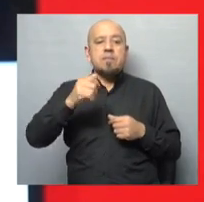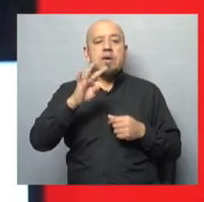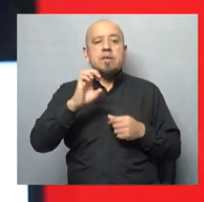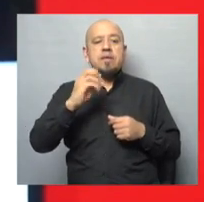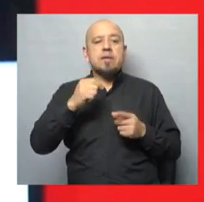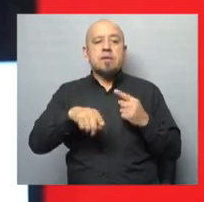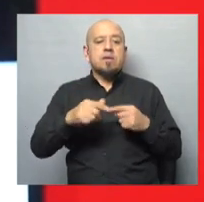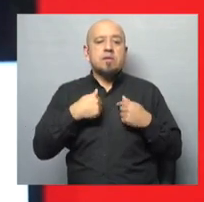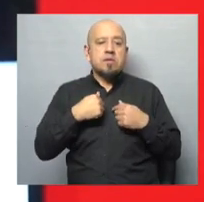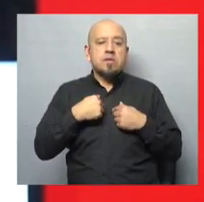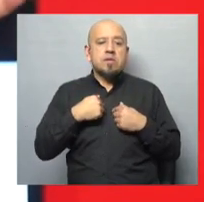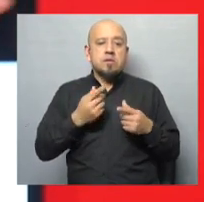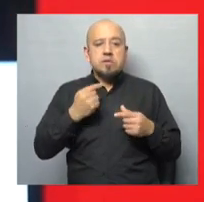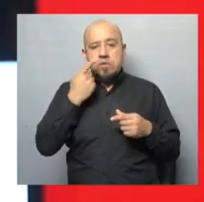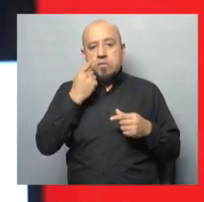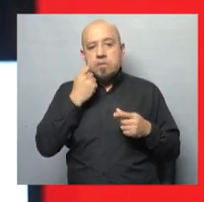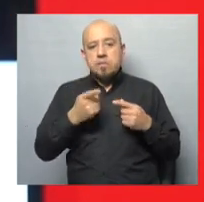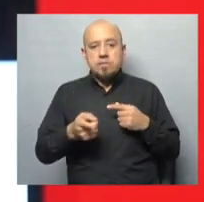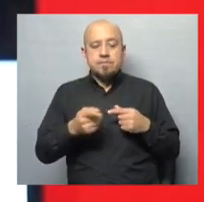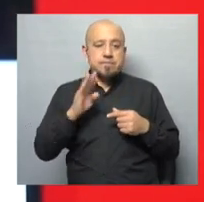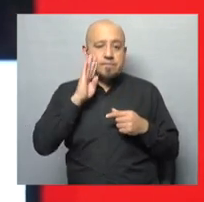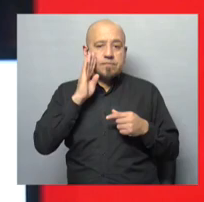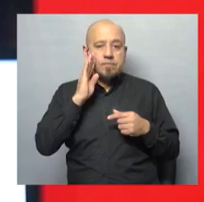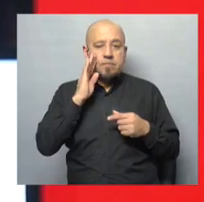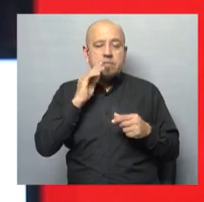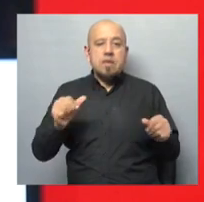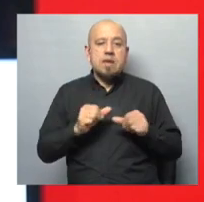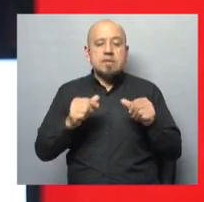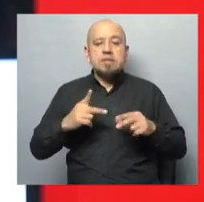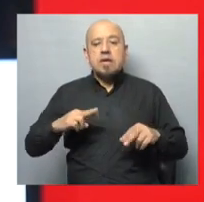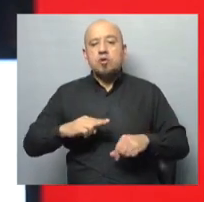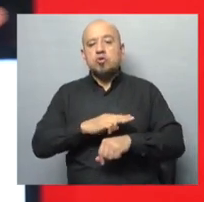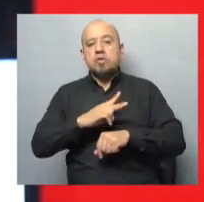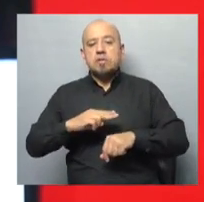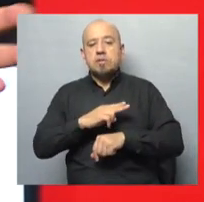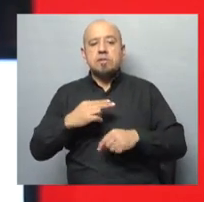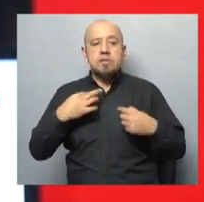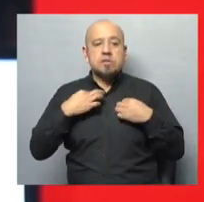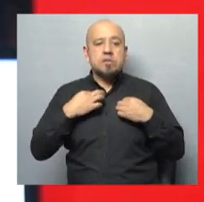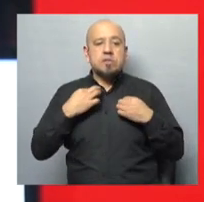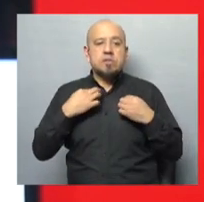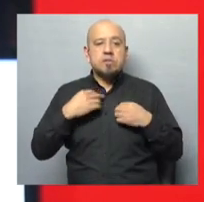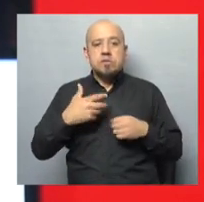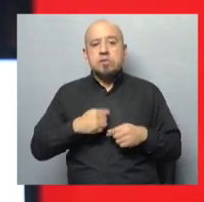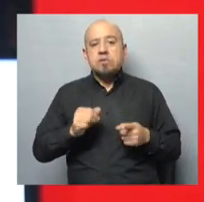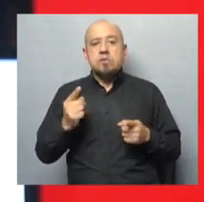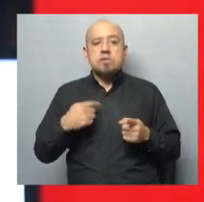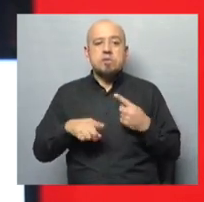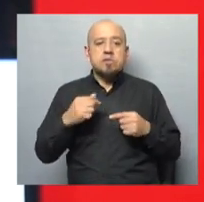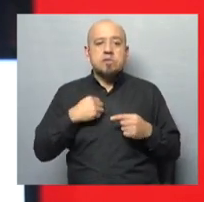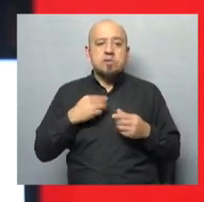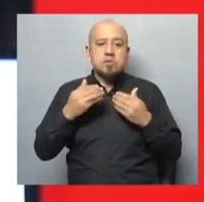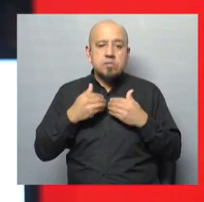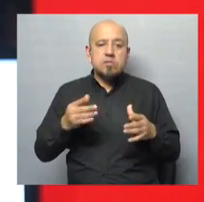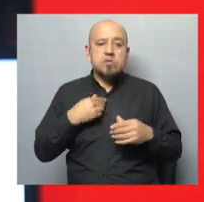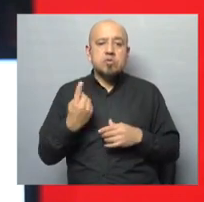por las mías almacenero mi mamá era modista no no no me llevaban ellos empecé en medio que por